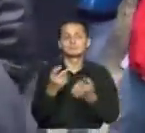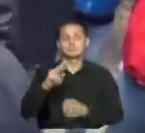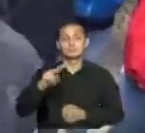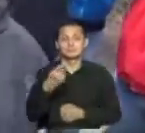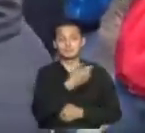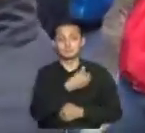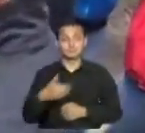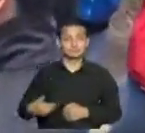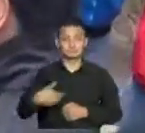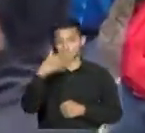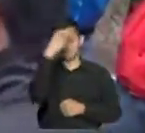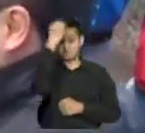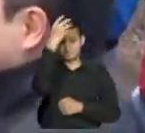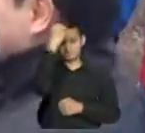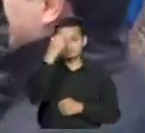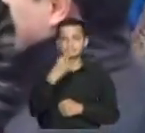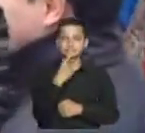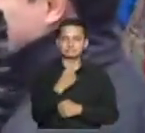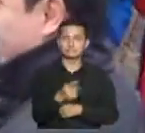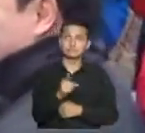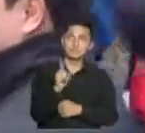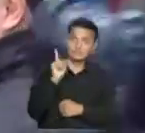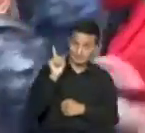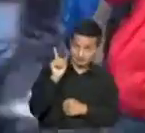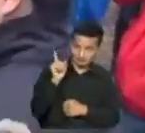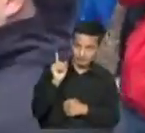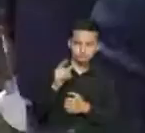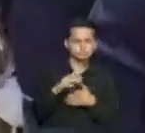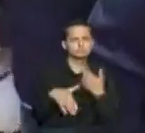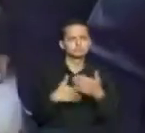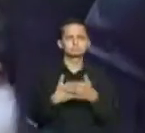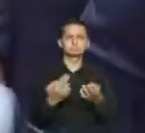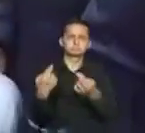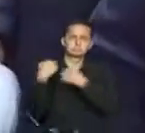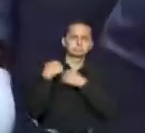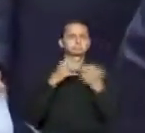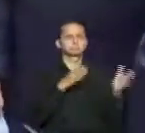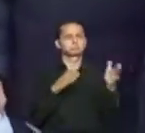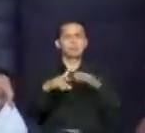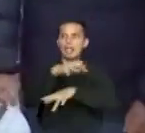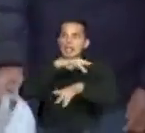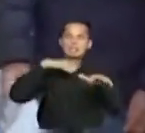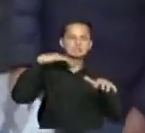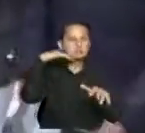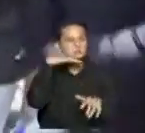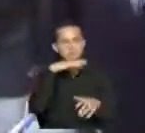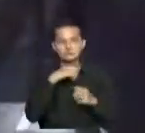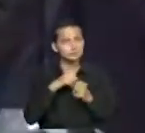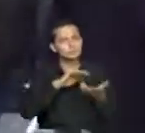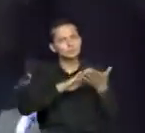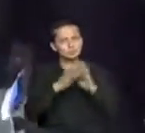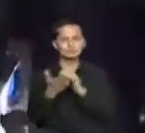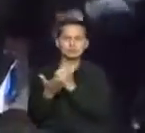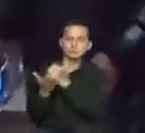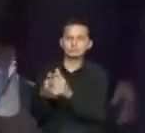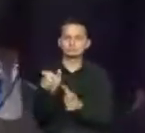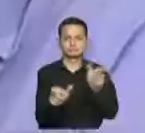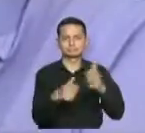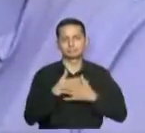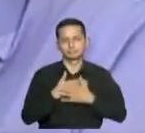República, Jorge Glass, manifestó que es llevada a cabo de forma responsable con el medio ambiente, con la comunidad y con los